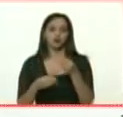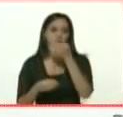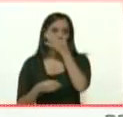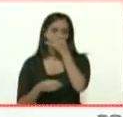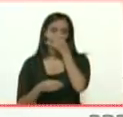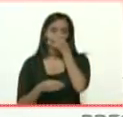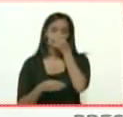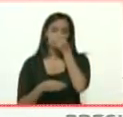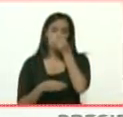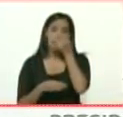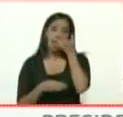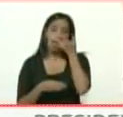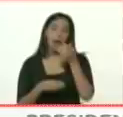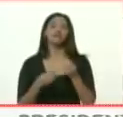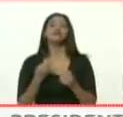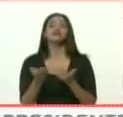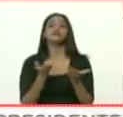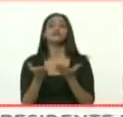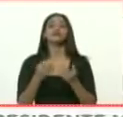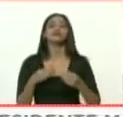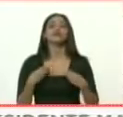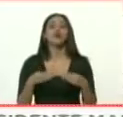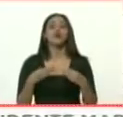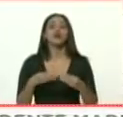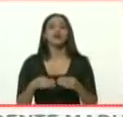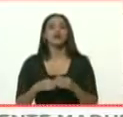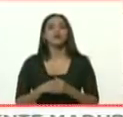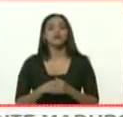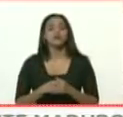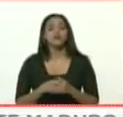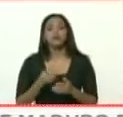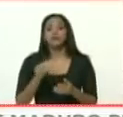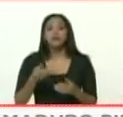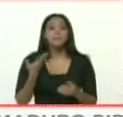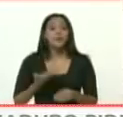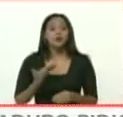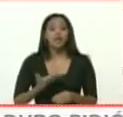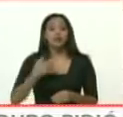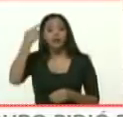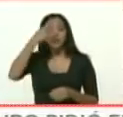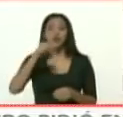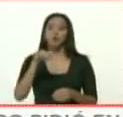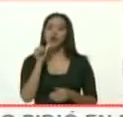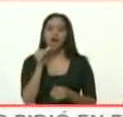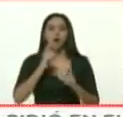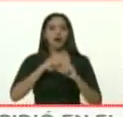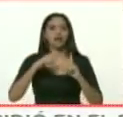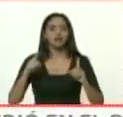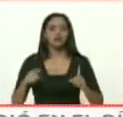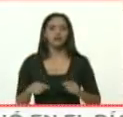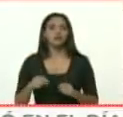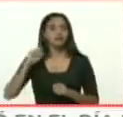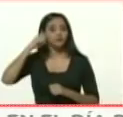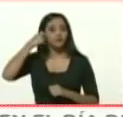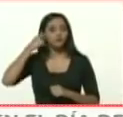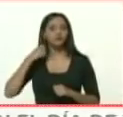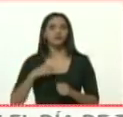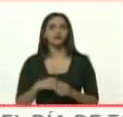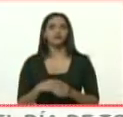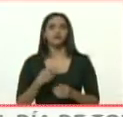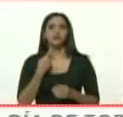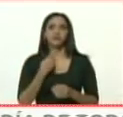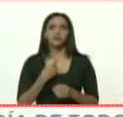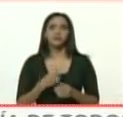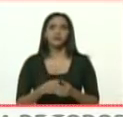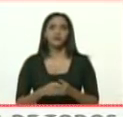son servicios básicos, servicios fundamentales para el pueblo, como el agua potable, la electricidad. Recordemos lo que dijo